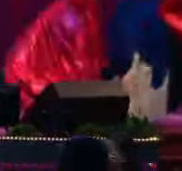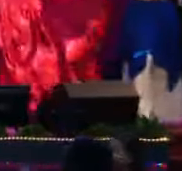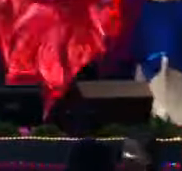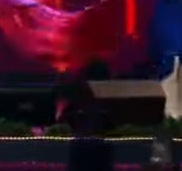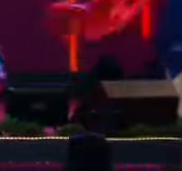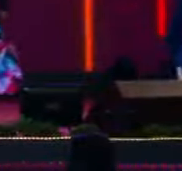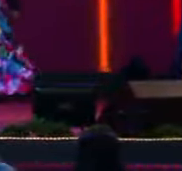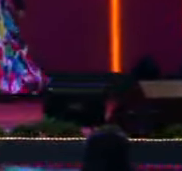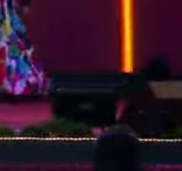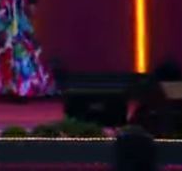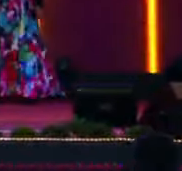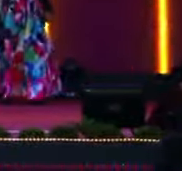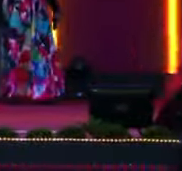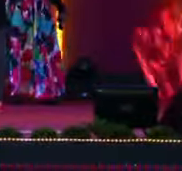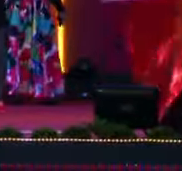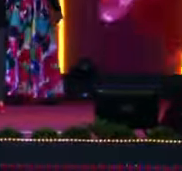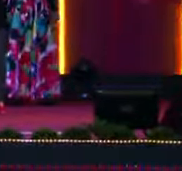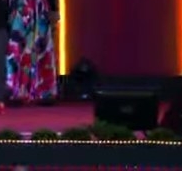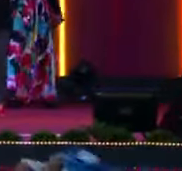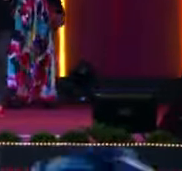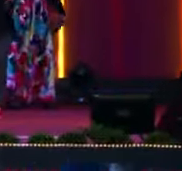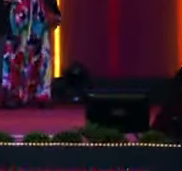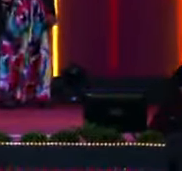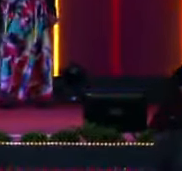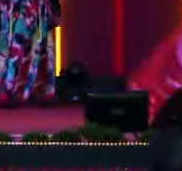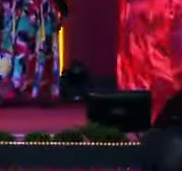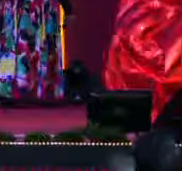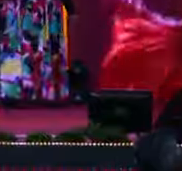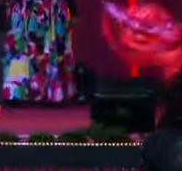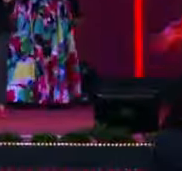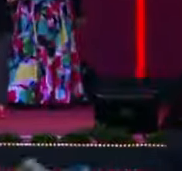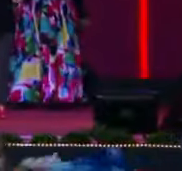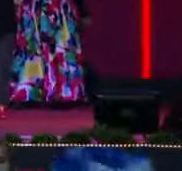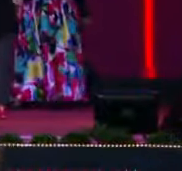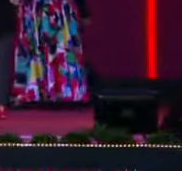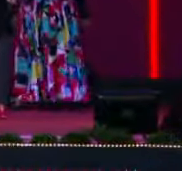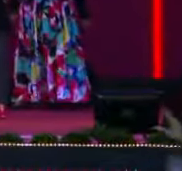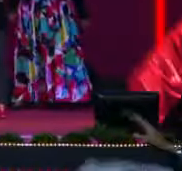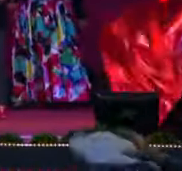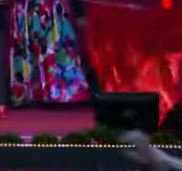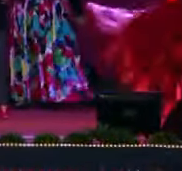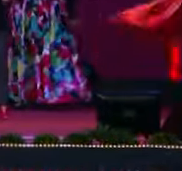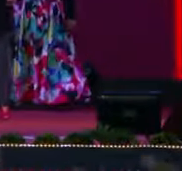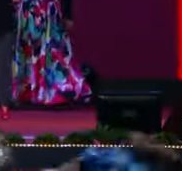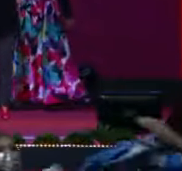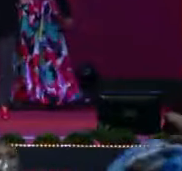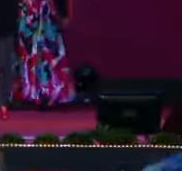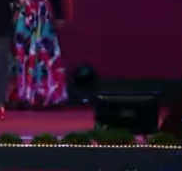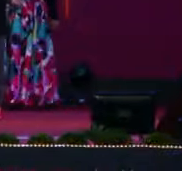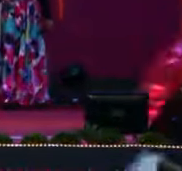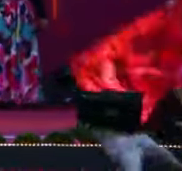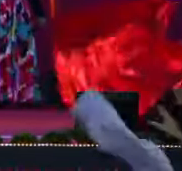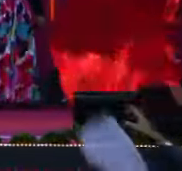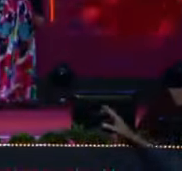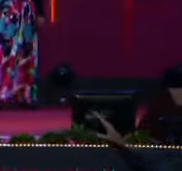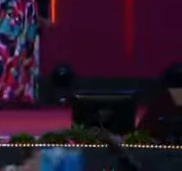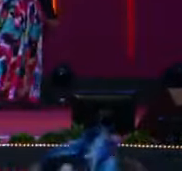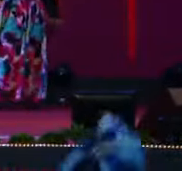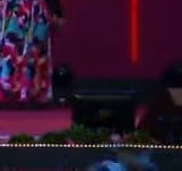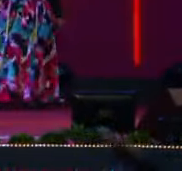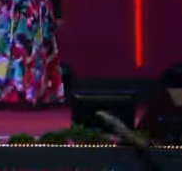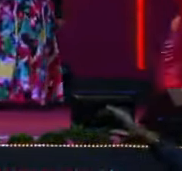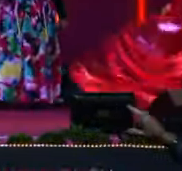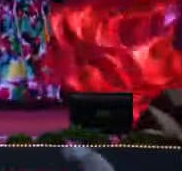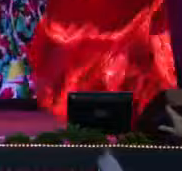Alguien declare, mi casa no se cae, mi casa no se cae, mi casa no se cae, mi casa no... Alguien en su